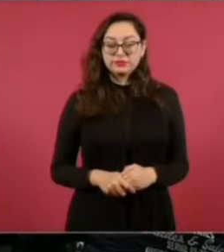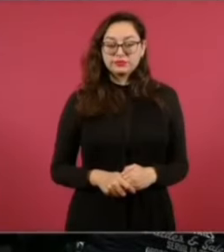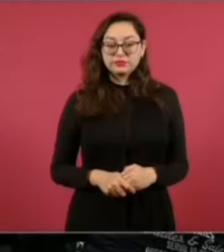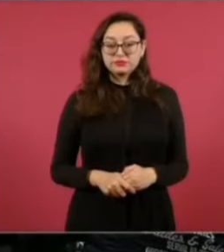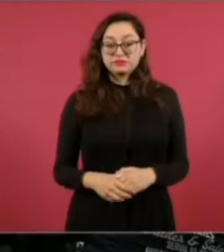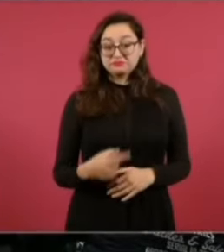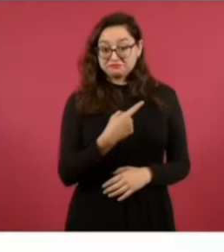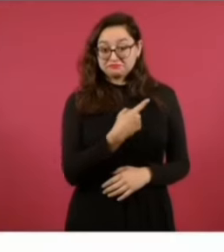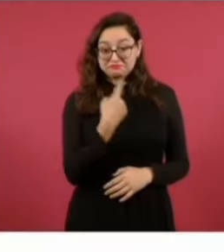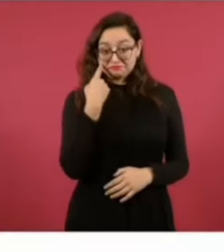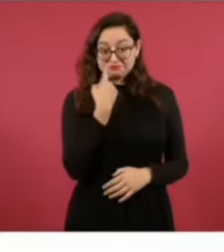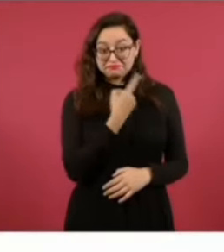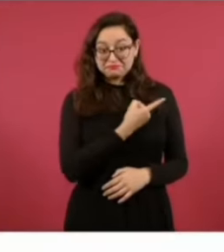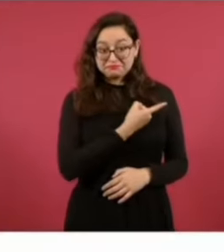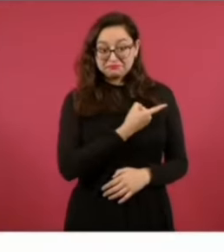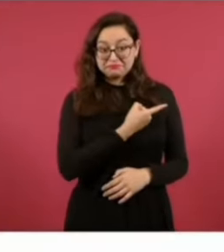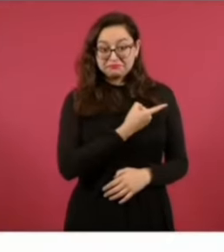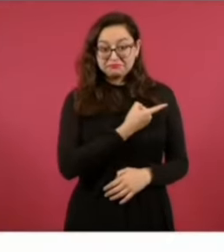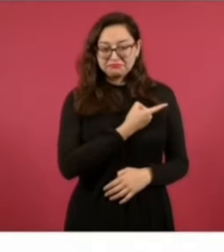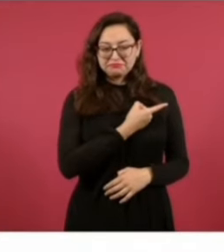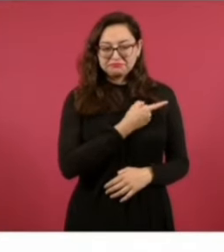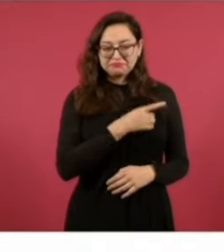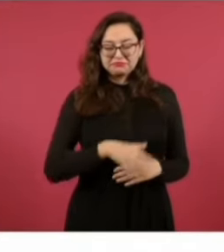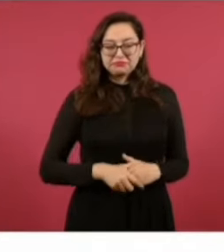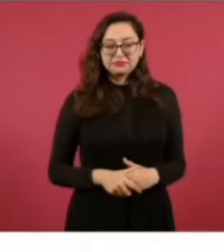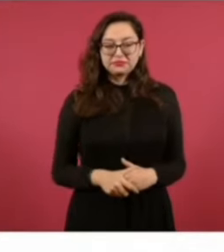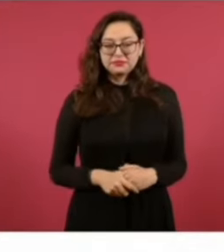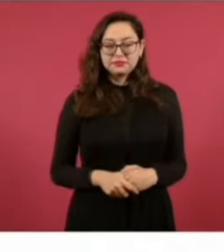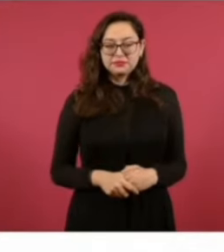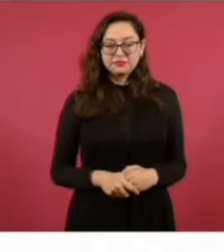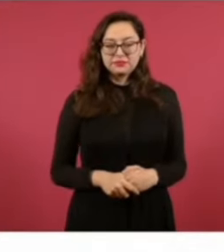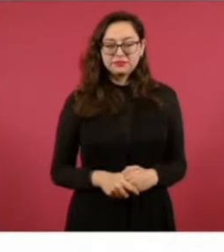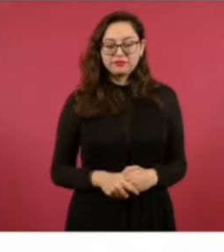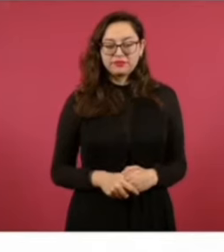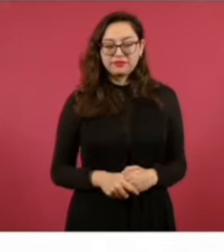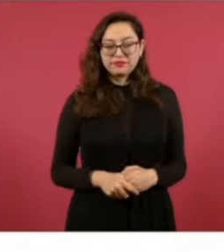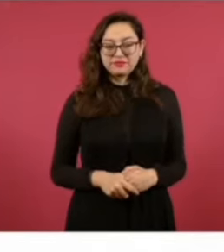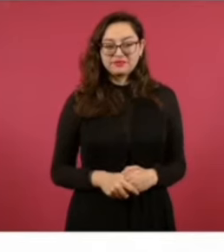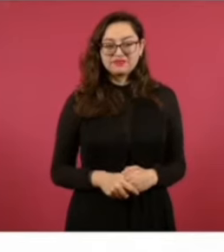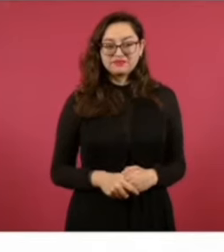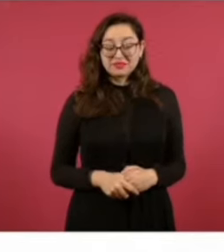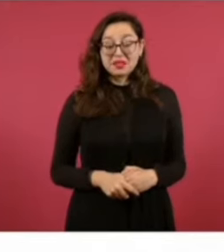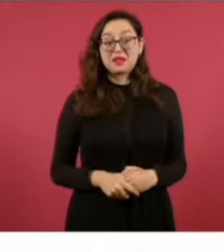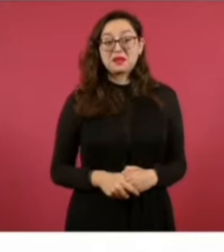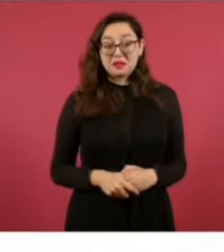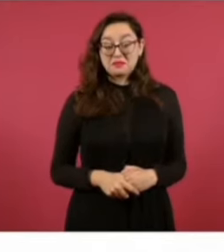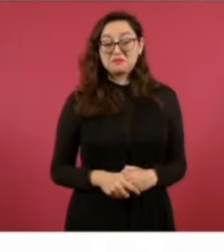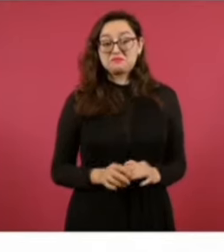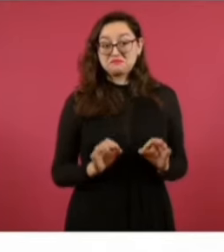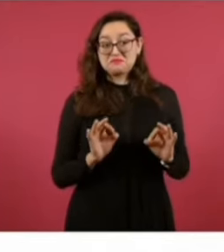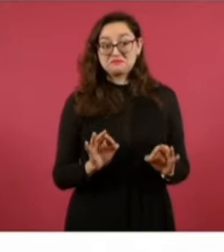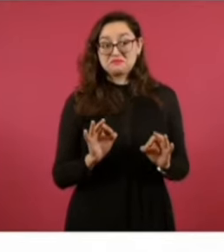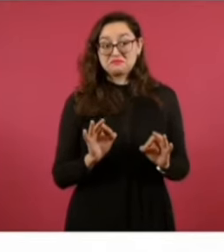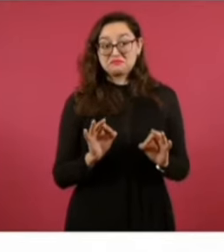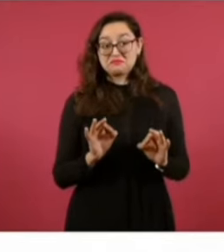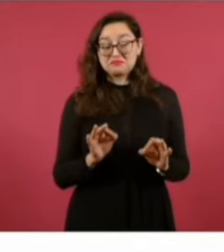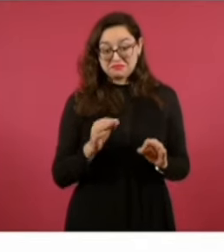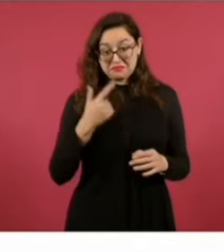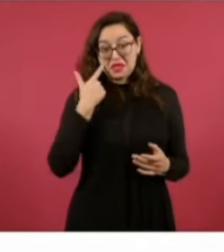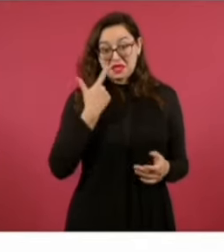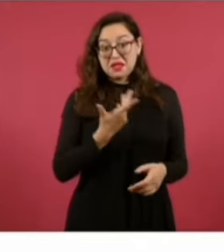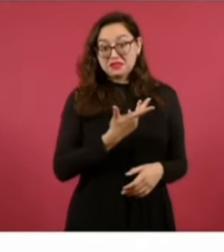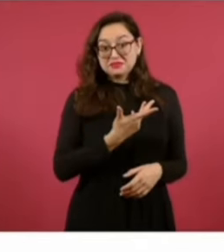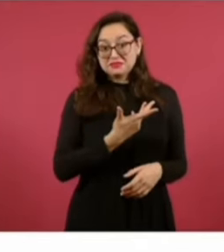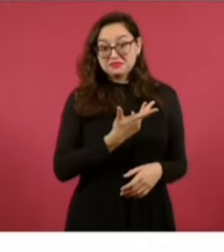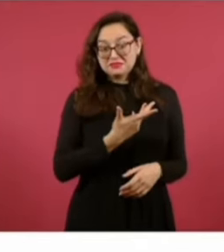Ah, aquí está. Fíjense esto. Está mejor el financiero y el economista. Y entonces,